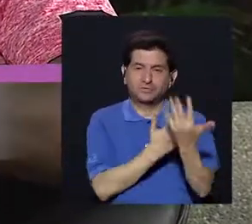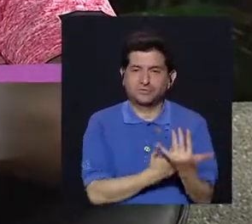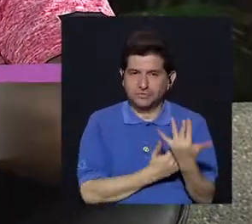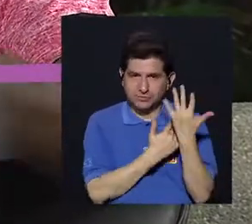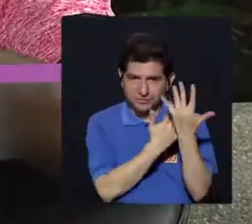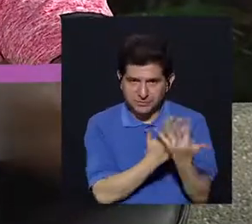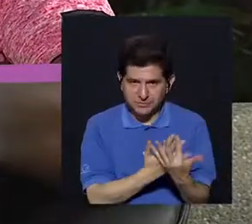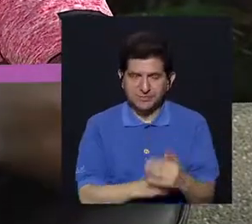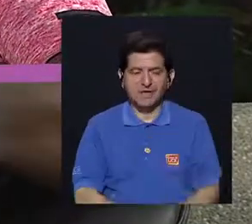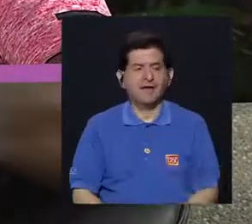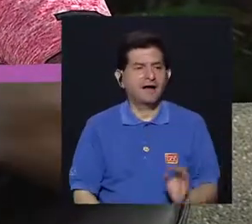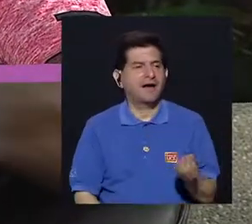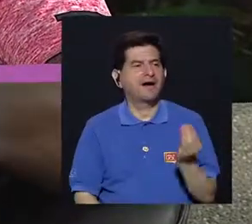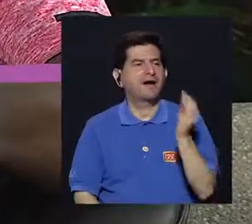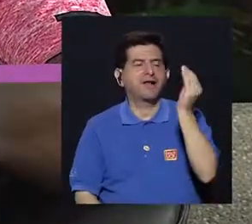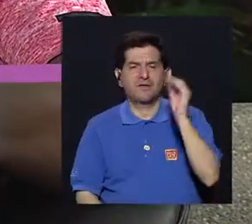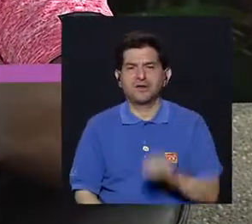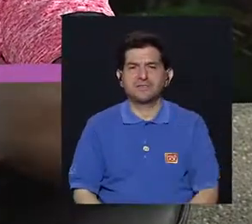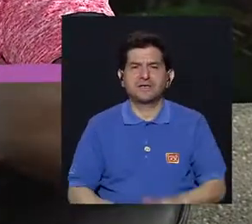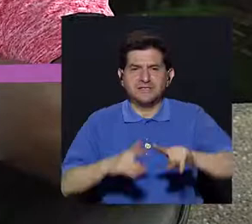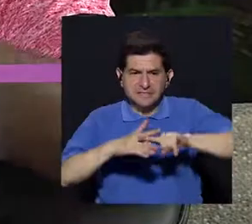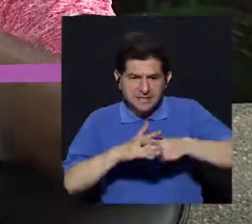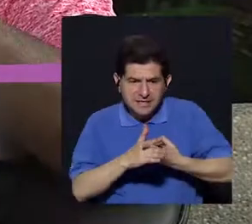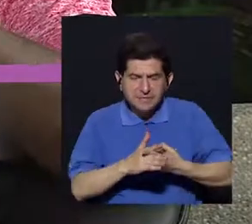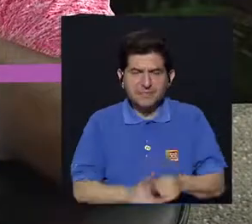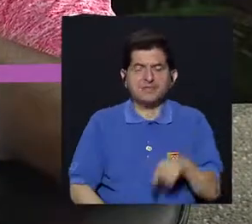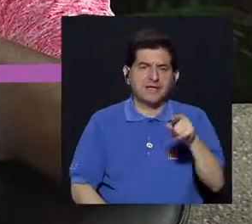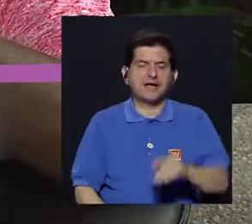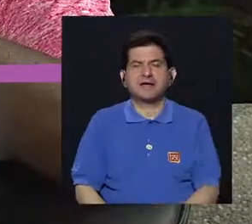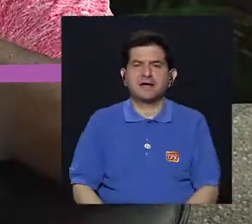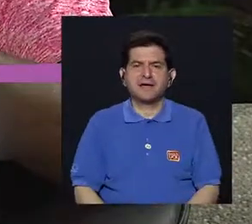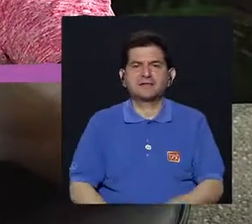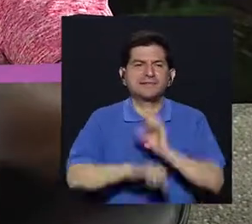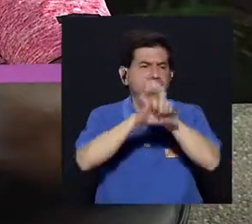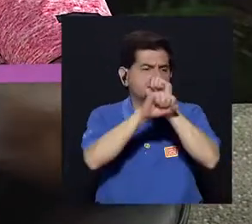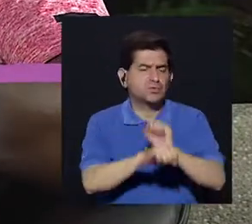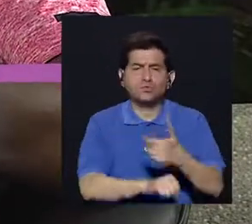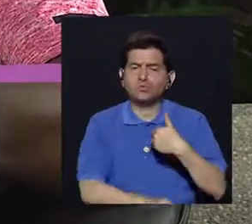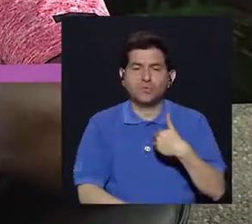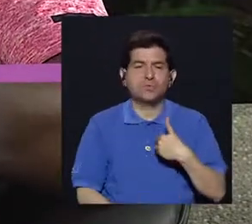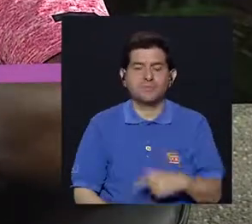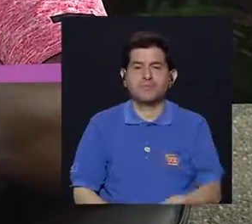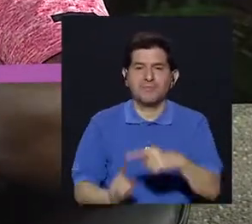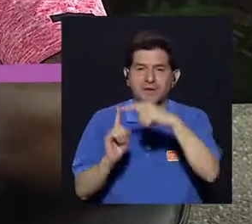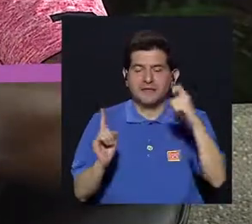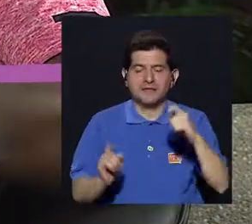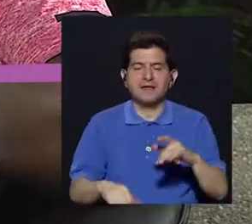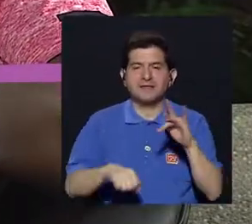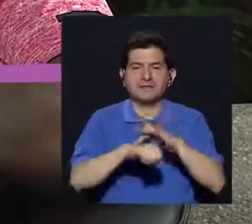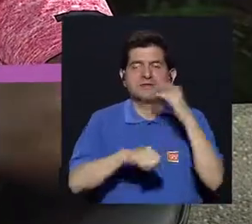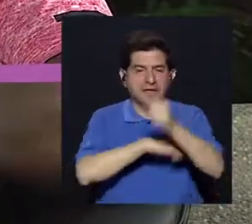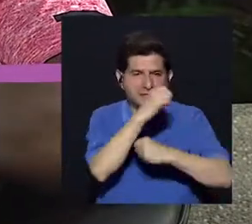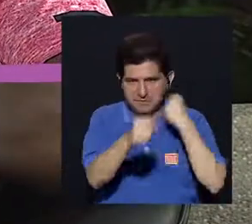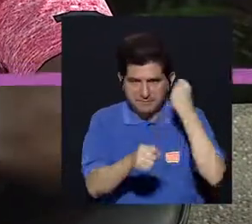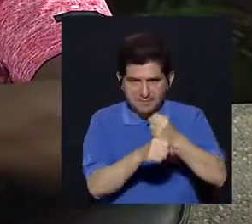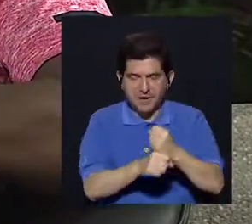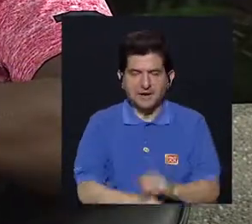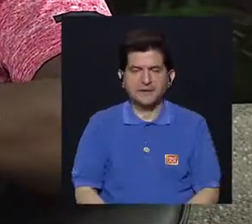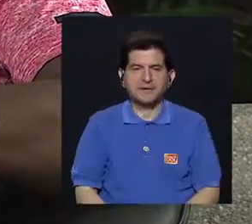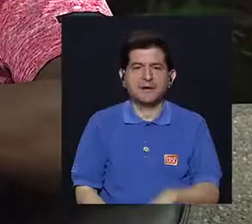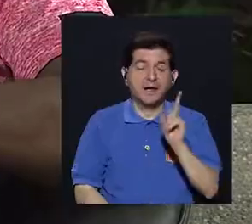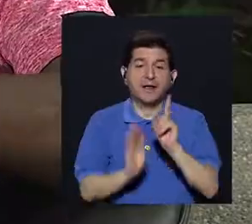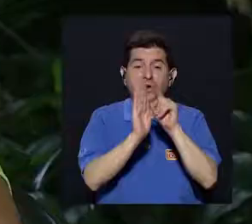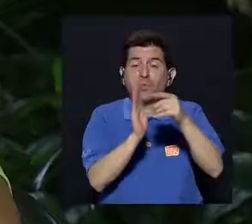que en la adolescencia pues empiece a adquirir esos hábitos. Tienen que venir desde una edad temprana. En